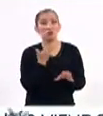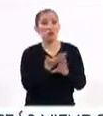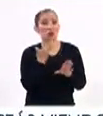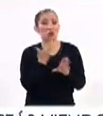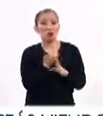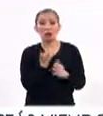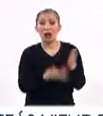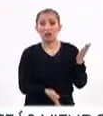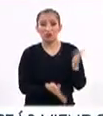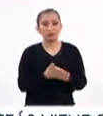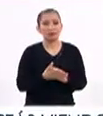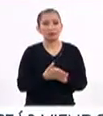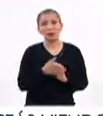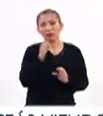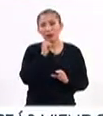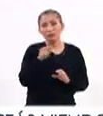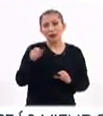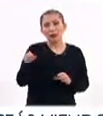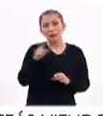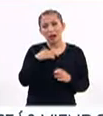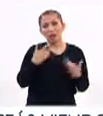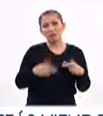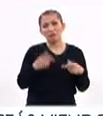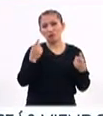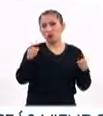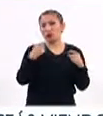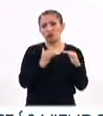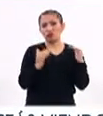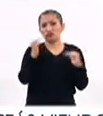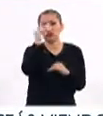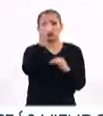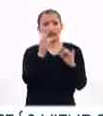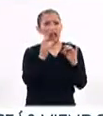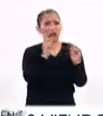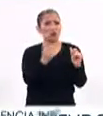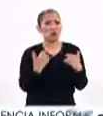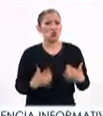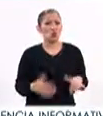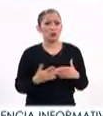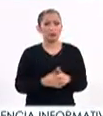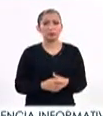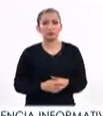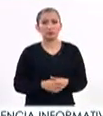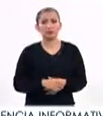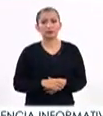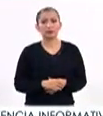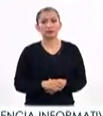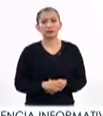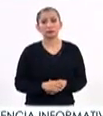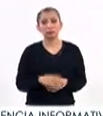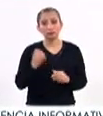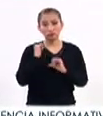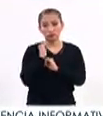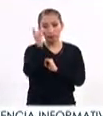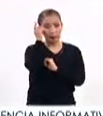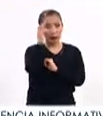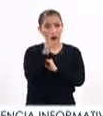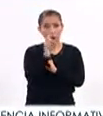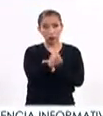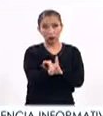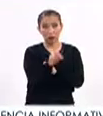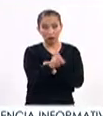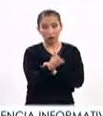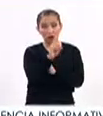bastante accesible, sobre todo para música de alta categoría, alta calidad. Claro. Y bueno, dirige este